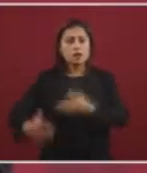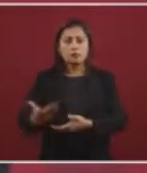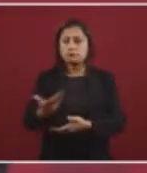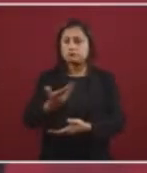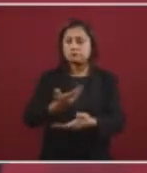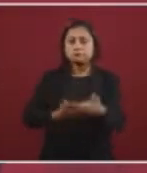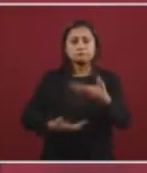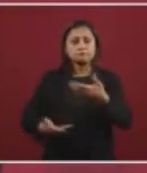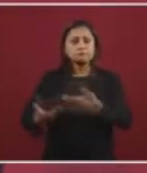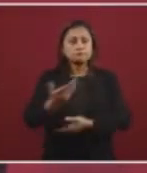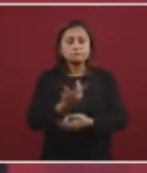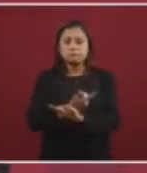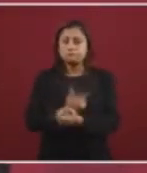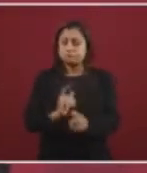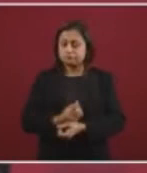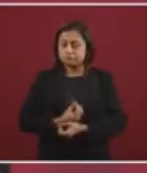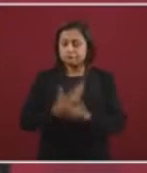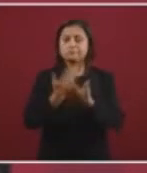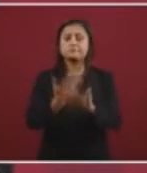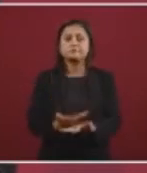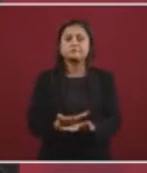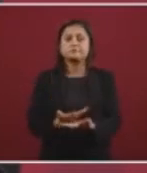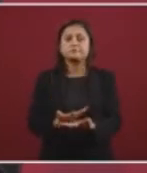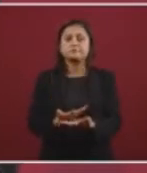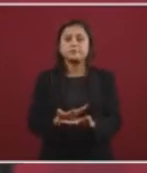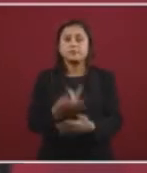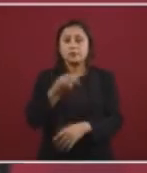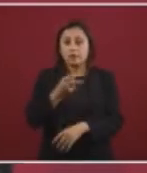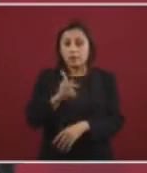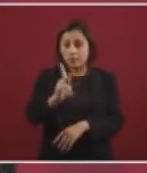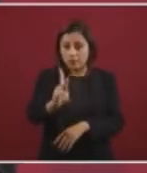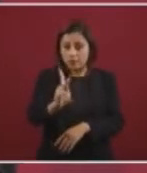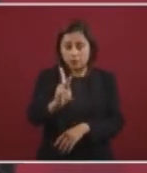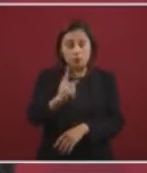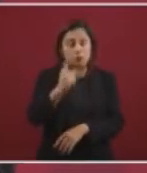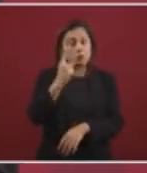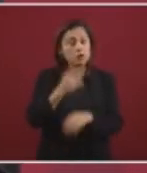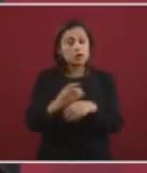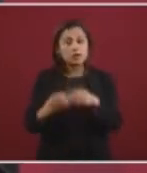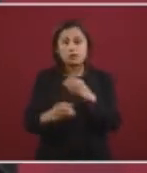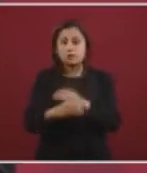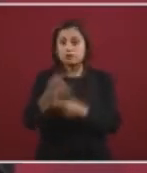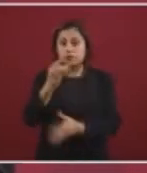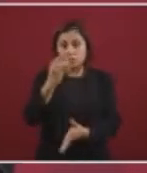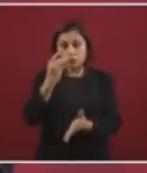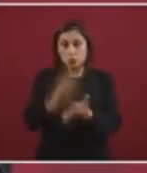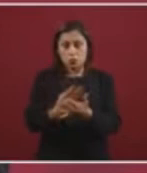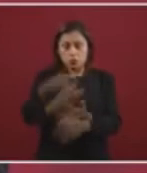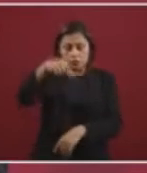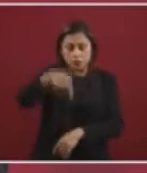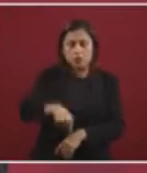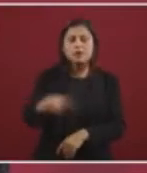y lo único que se hace aquí es informarle a los